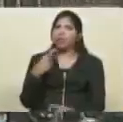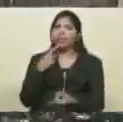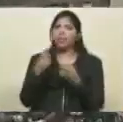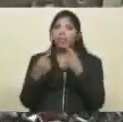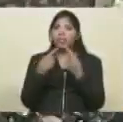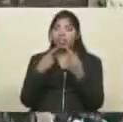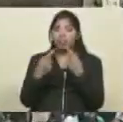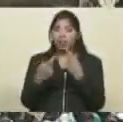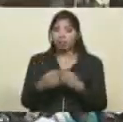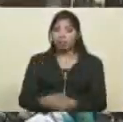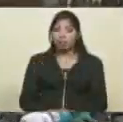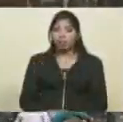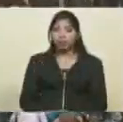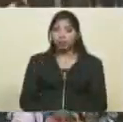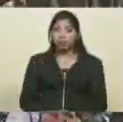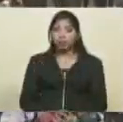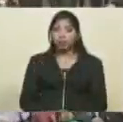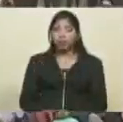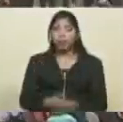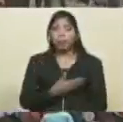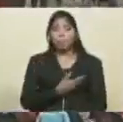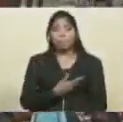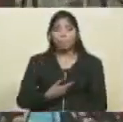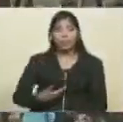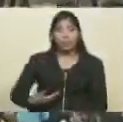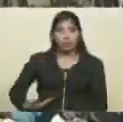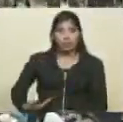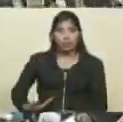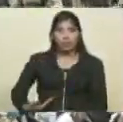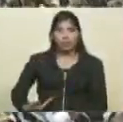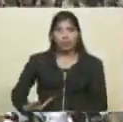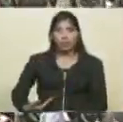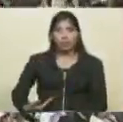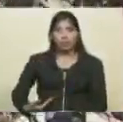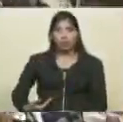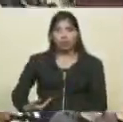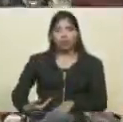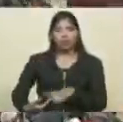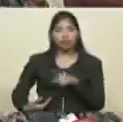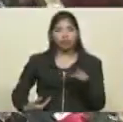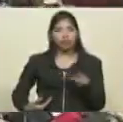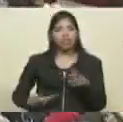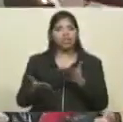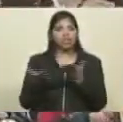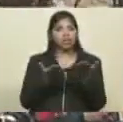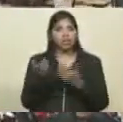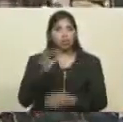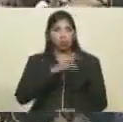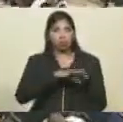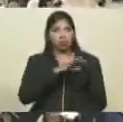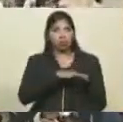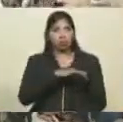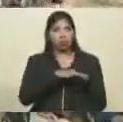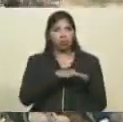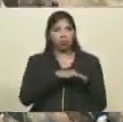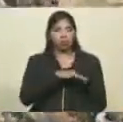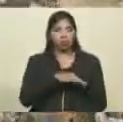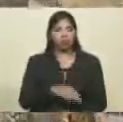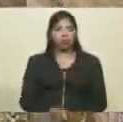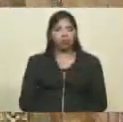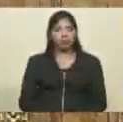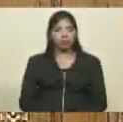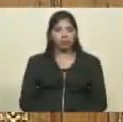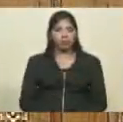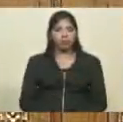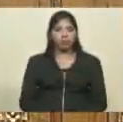Gutiérrez. Magaly Gutiérrez es la presidenta del Instituto Nacional de los Servicios Sociales, que por cierto está en su mes aniversario. Y